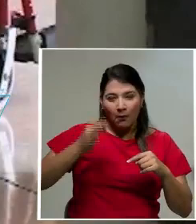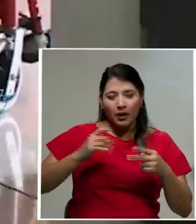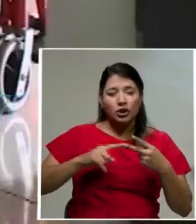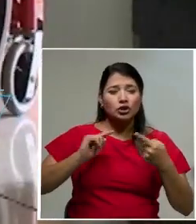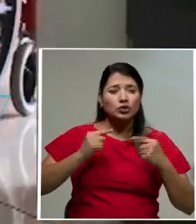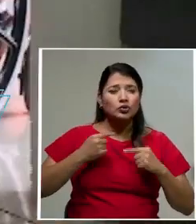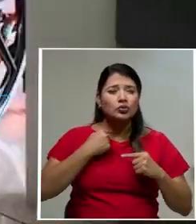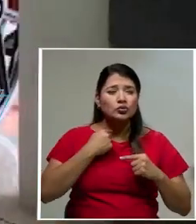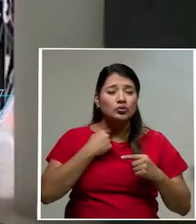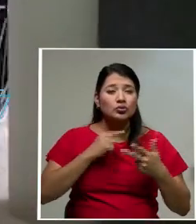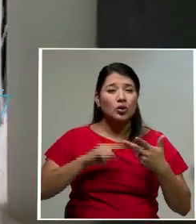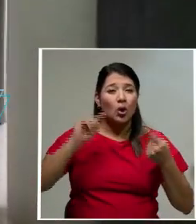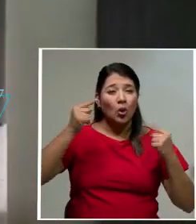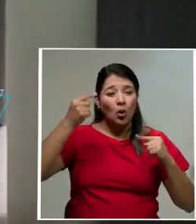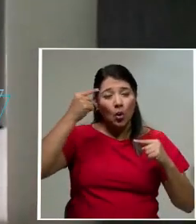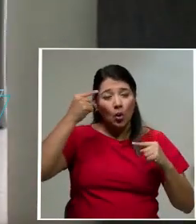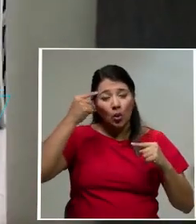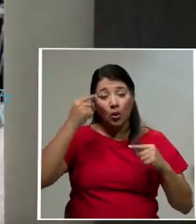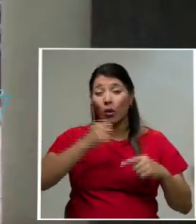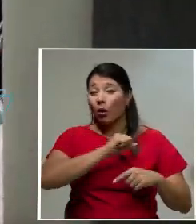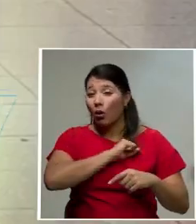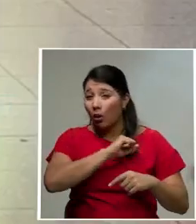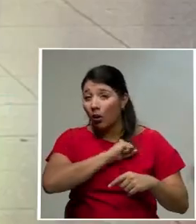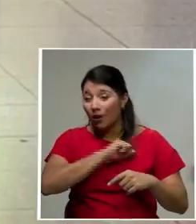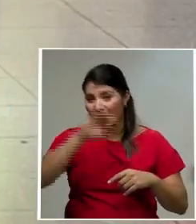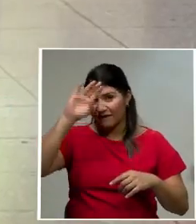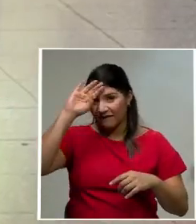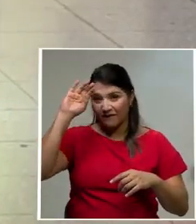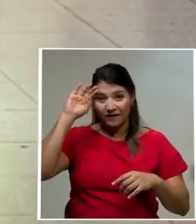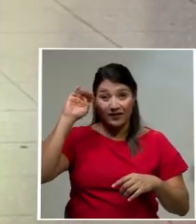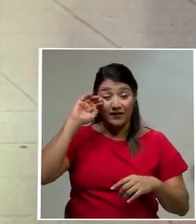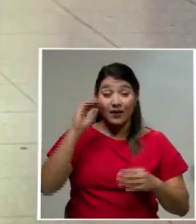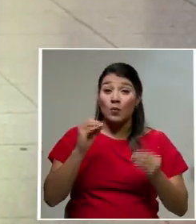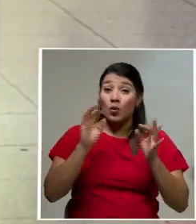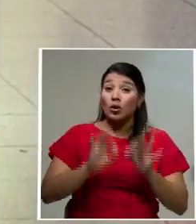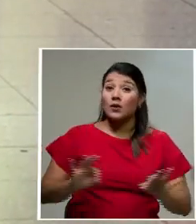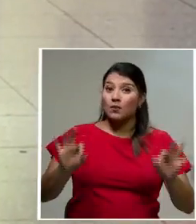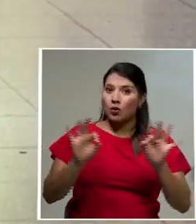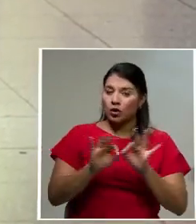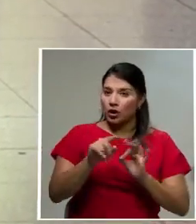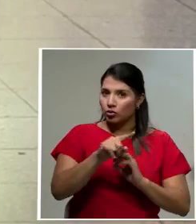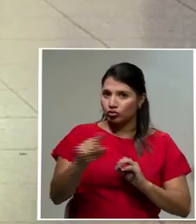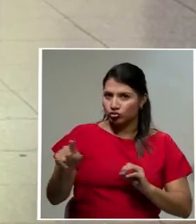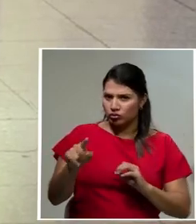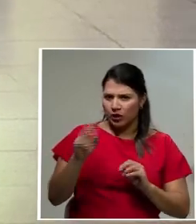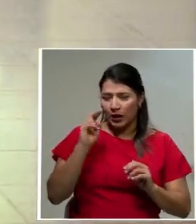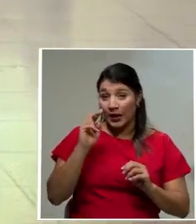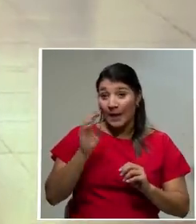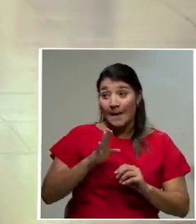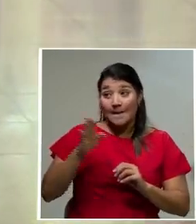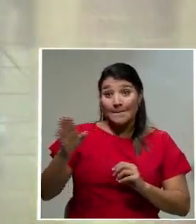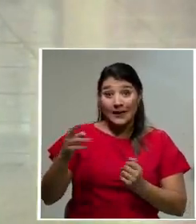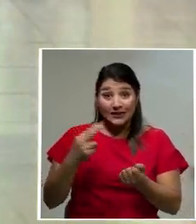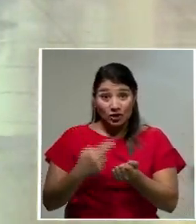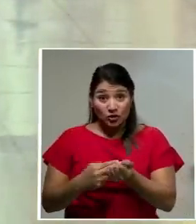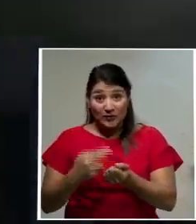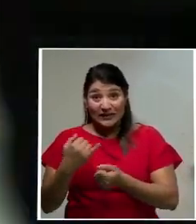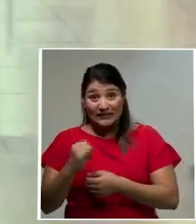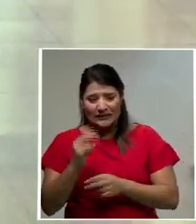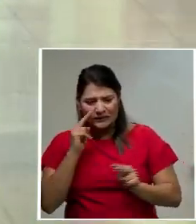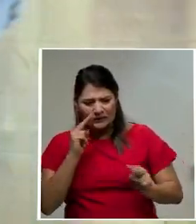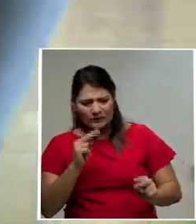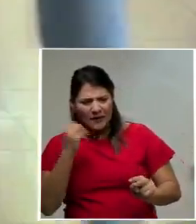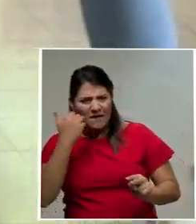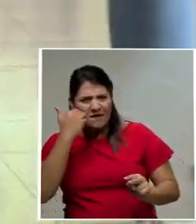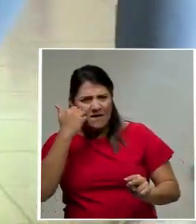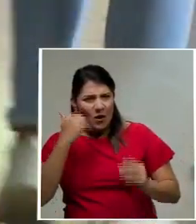garganta, dolor de cabeza, tos y fiebre. Es importante que usted tome en consideración asistir al centro médico cuando el niño tiene fiebre